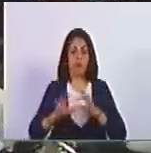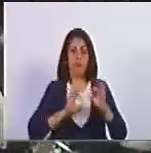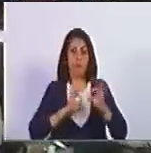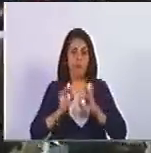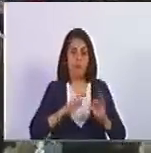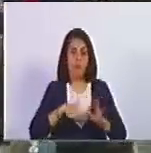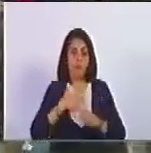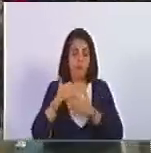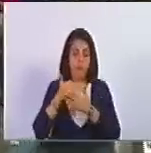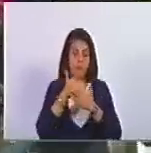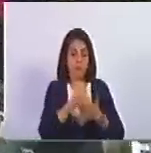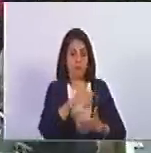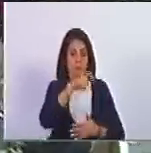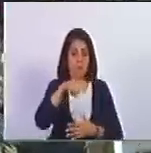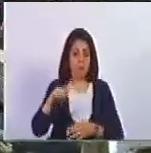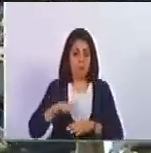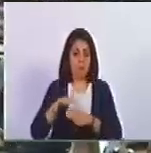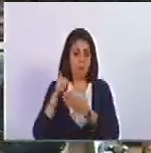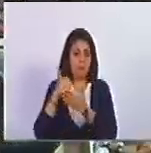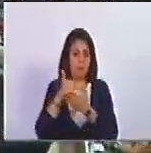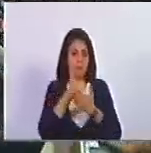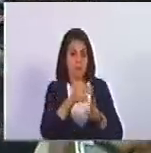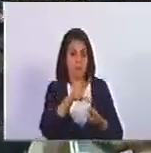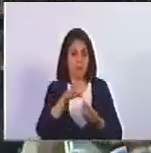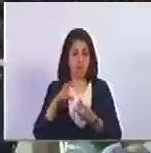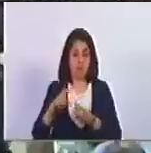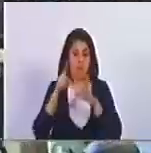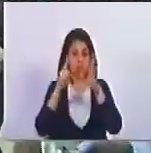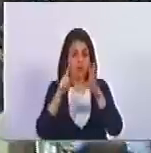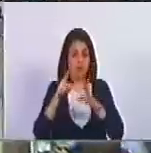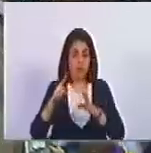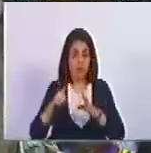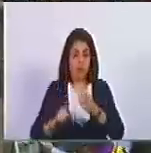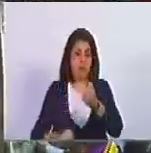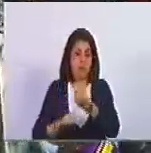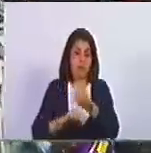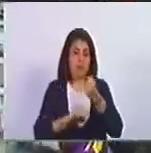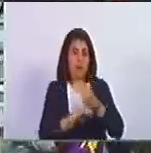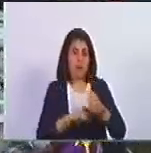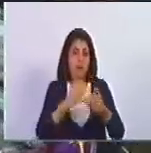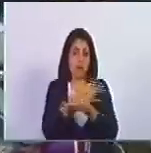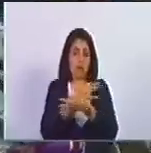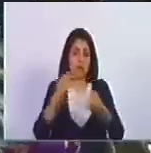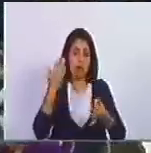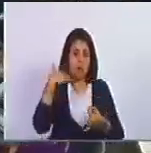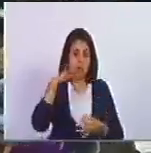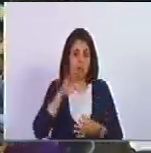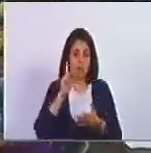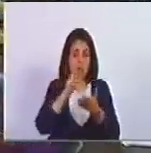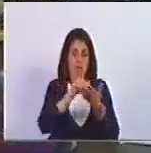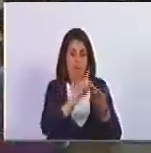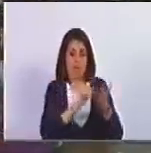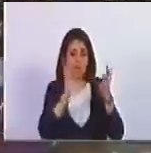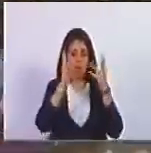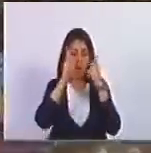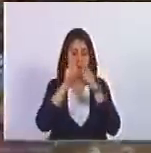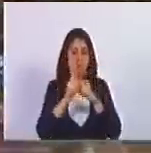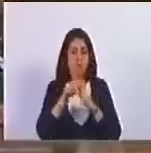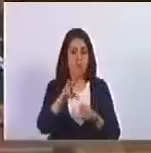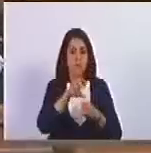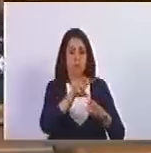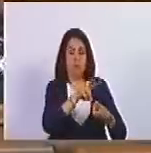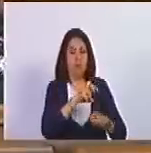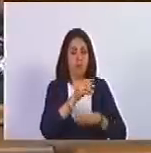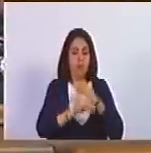capacidad contributiva de las personas contribuyentes. 6. Prestar la colaboración y asistencia que las administraciones